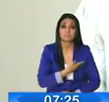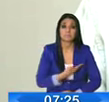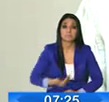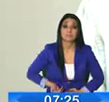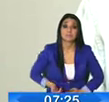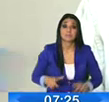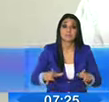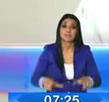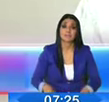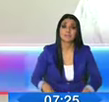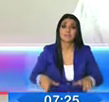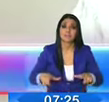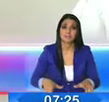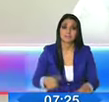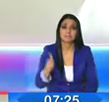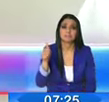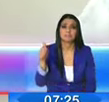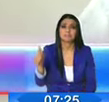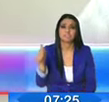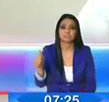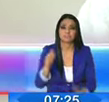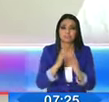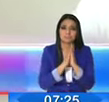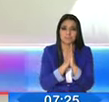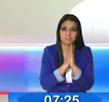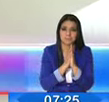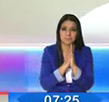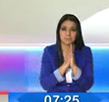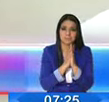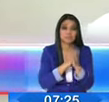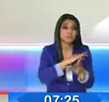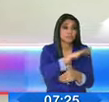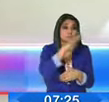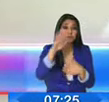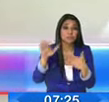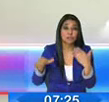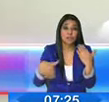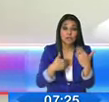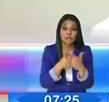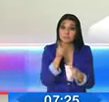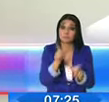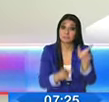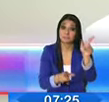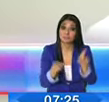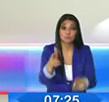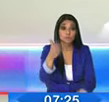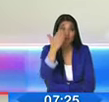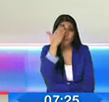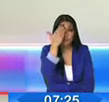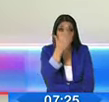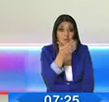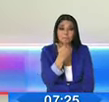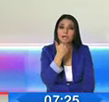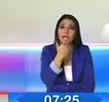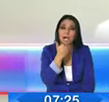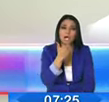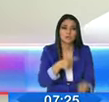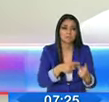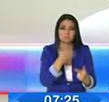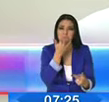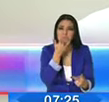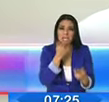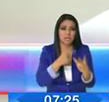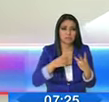moreno de que todos los ciudadanos que sepan del cometimiento de delitos o de